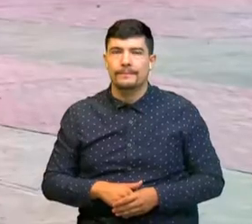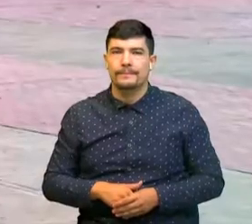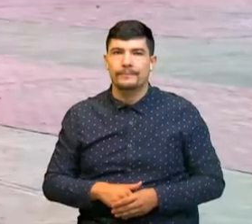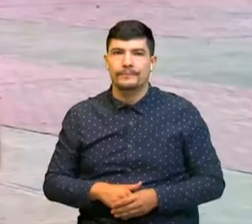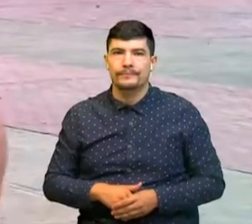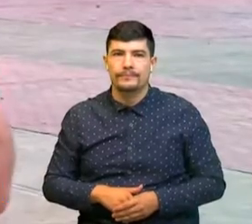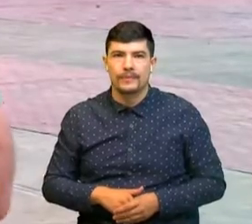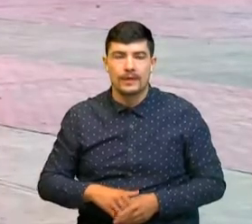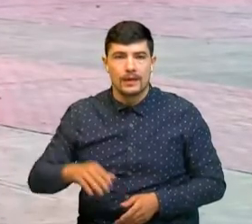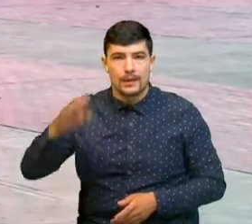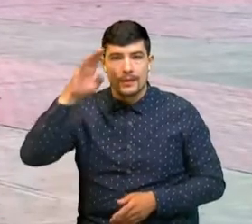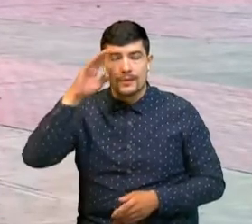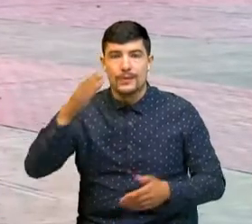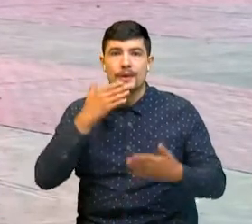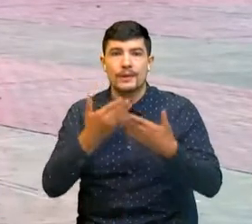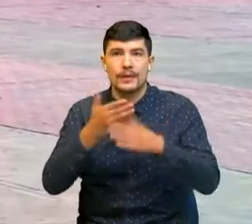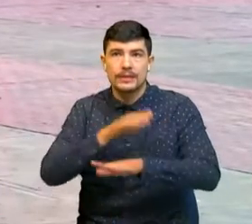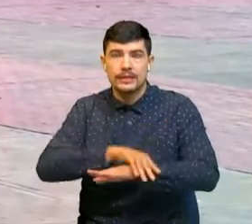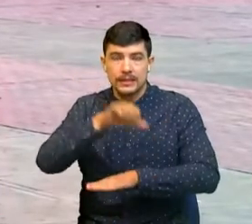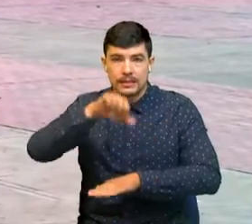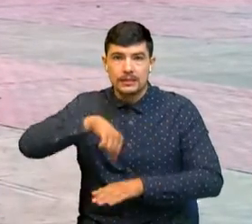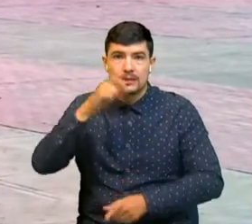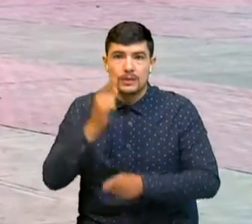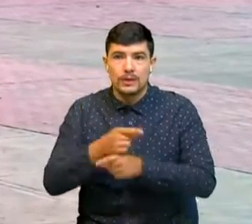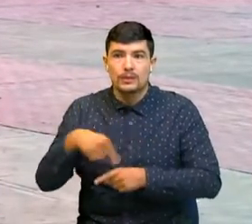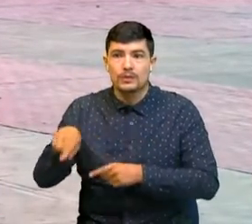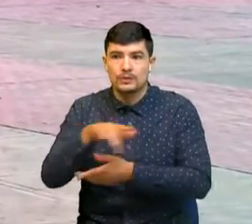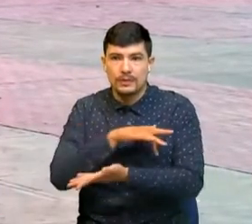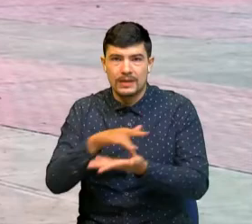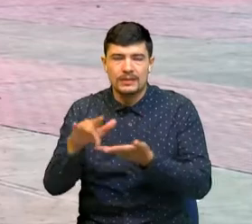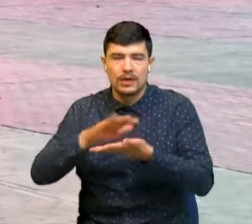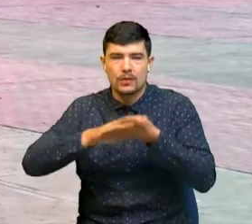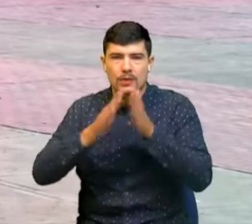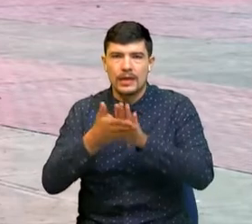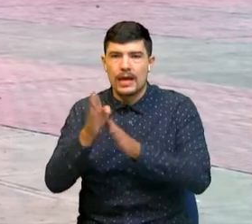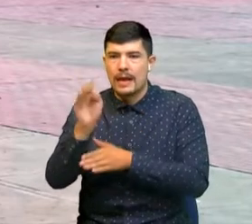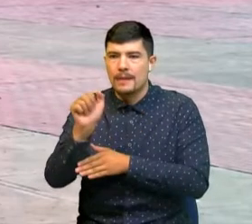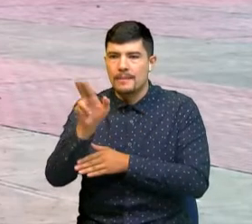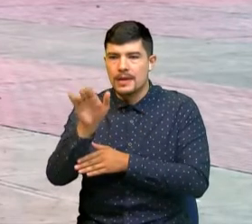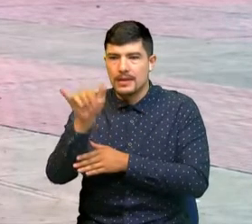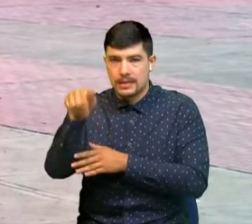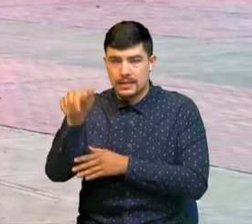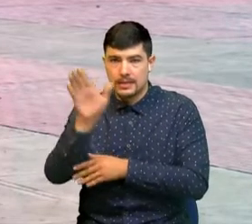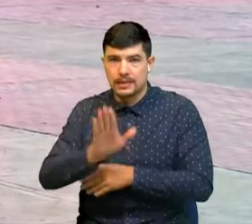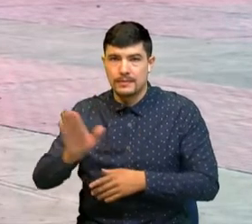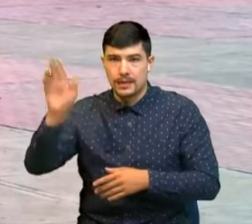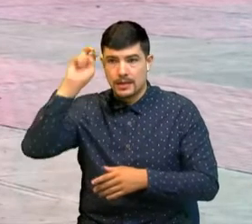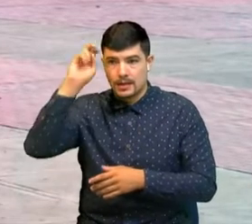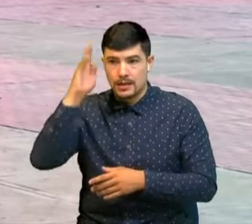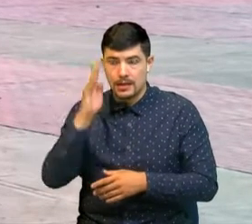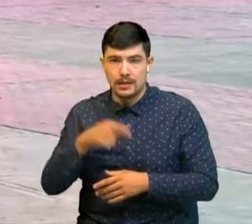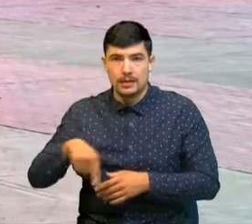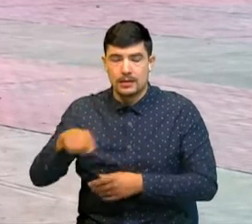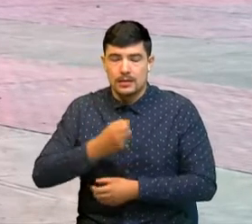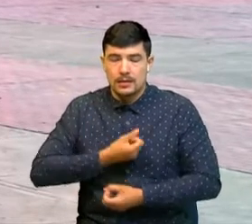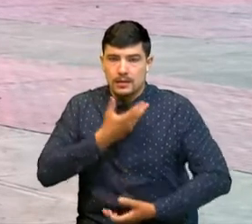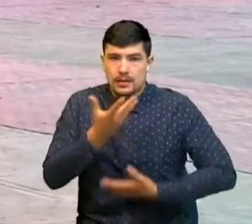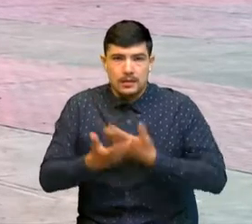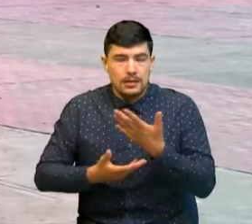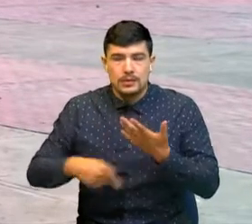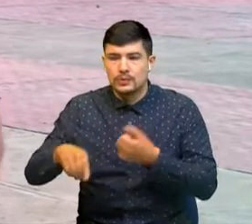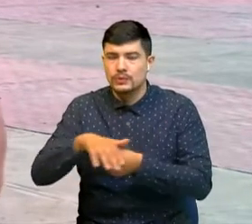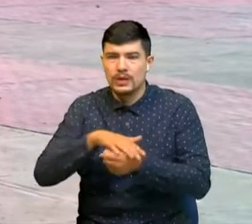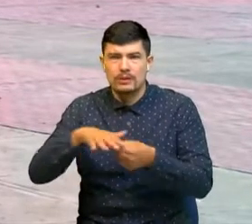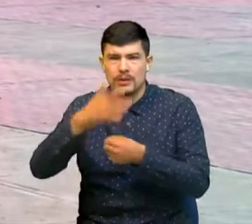Hola, muy buenas tardes. Pues esta alerta la lanza la población Barí, aquí en norte de Santander, quienes han expresado que esta situación sucede